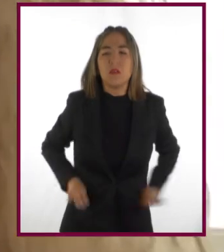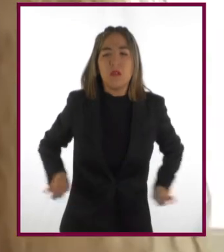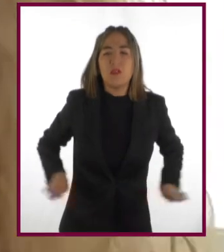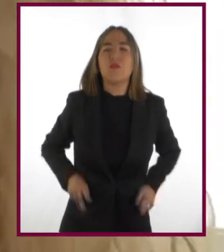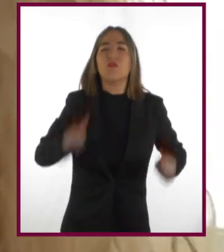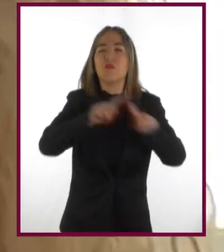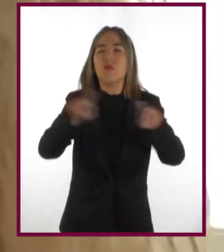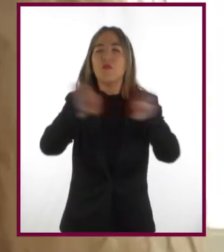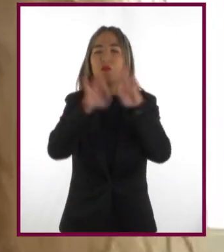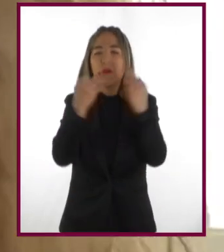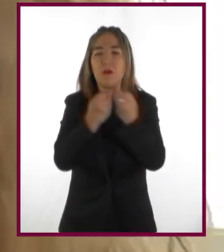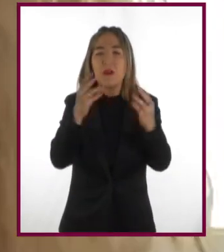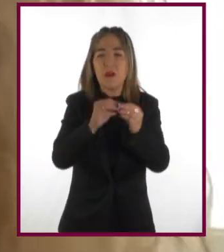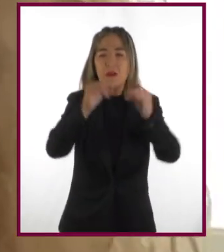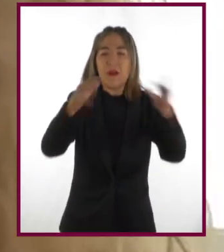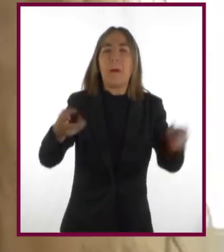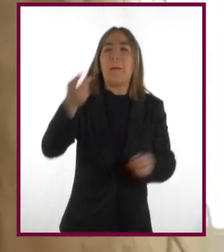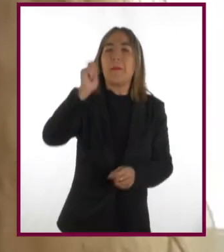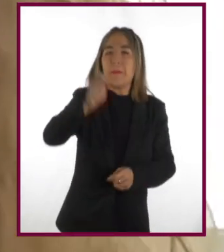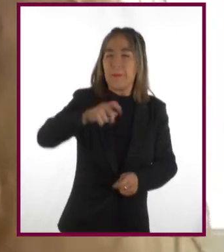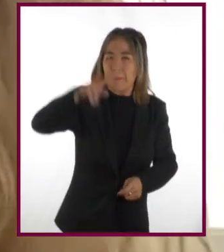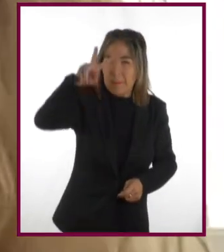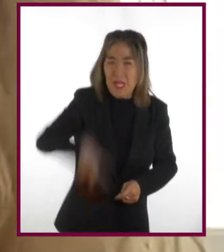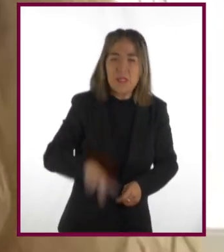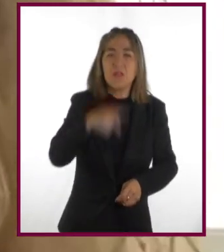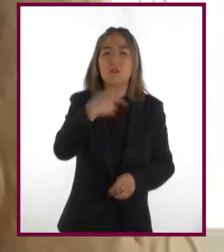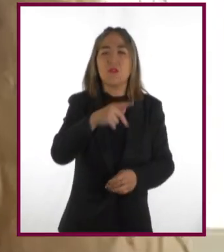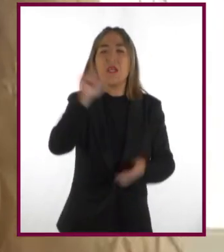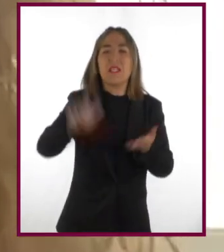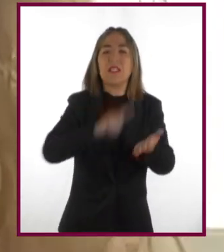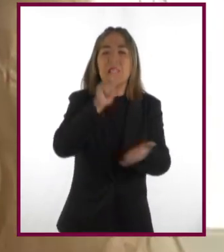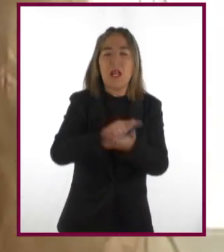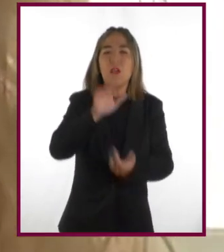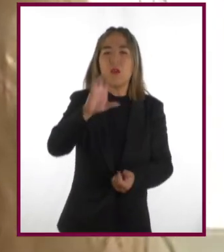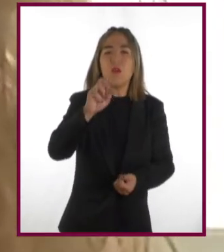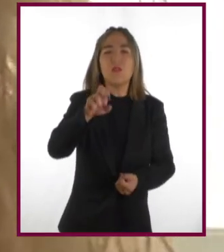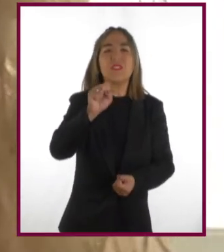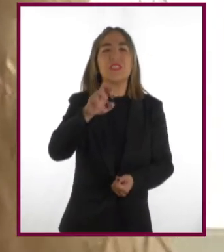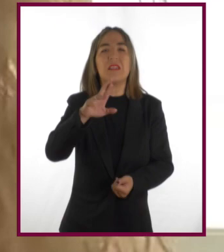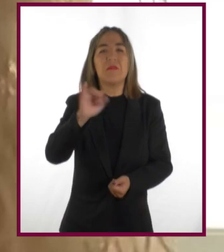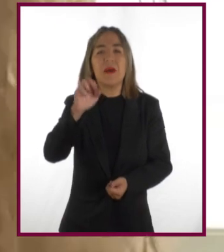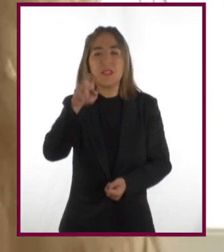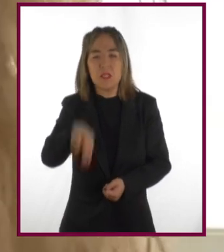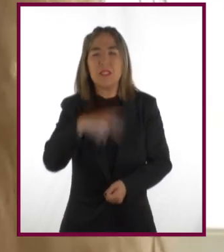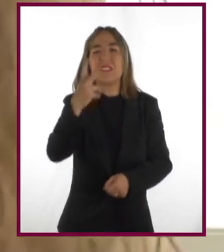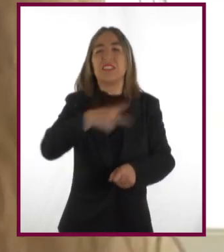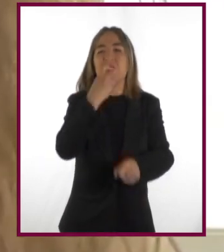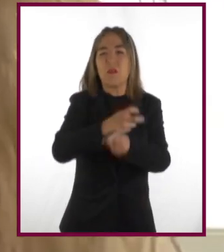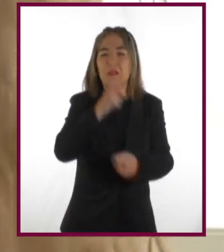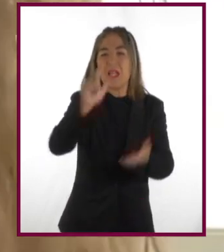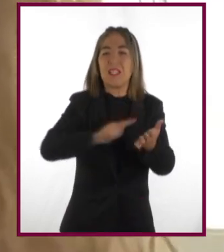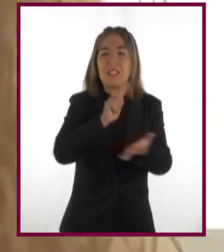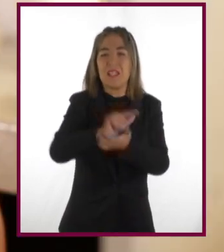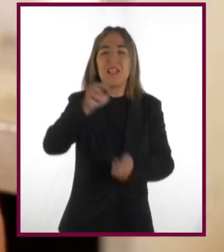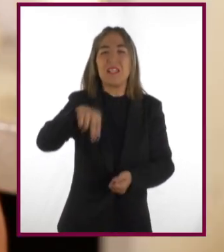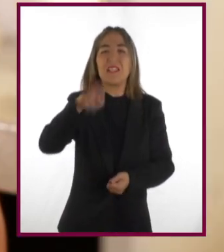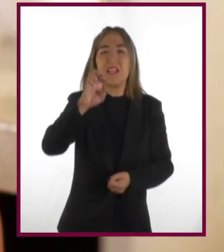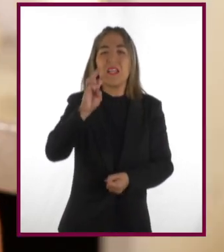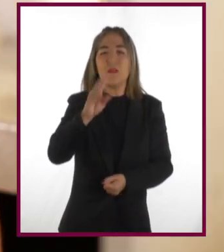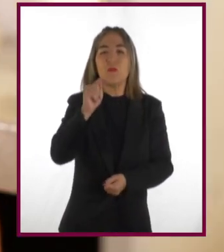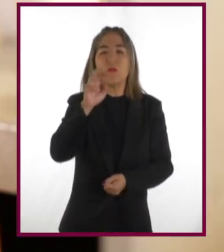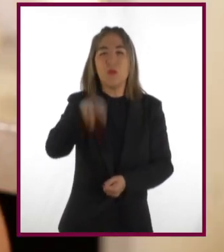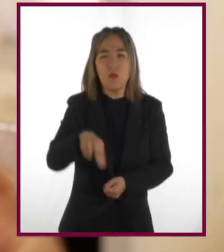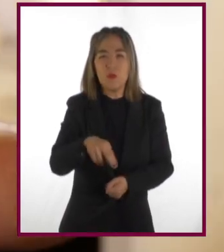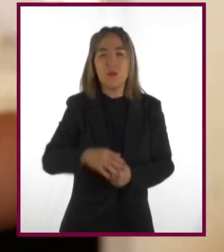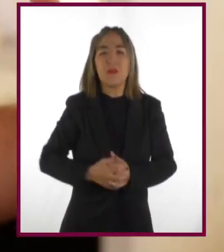exactamente la dinámica de los fluidos reales a partir de la ley de conservación de la masa y de la segunda ley de Newton.